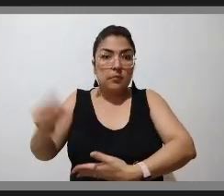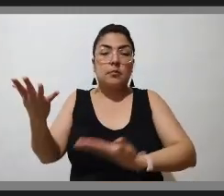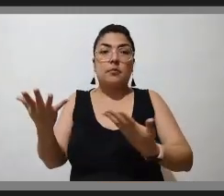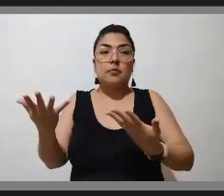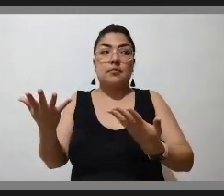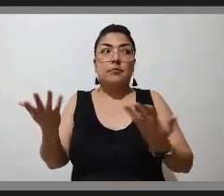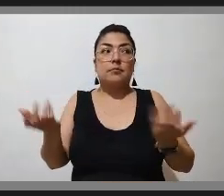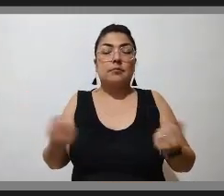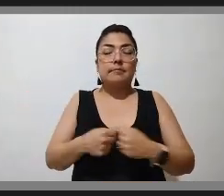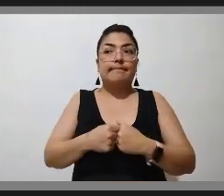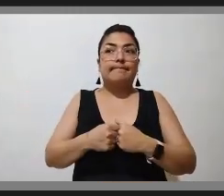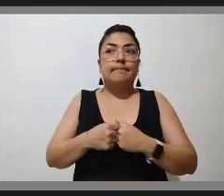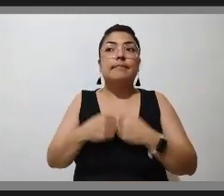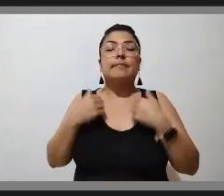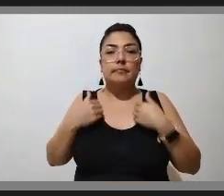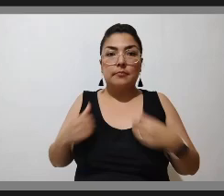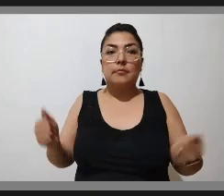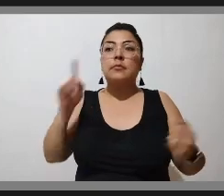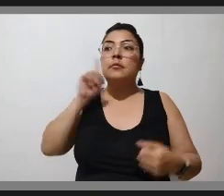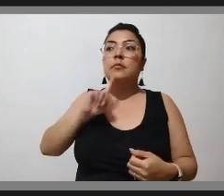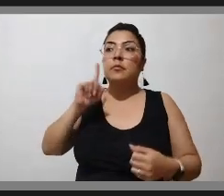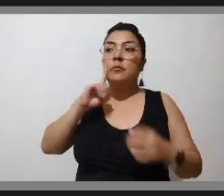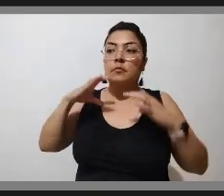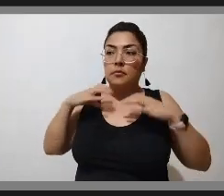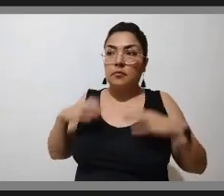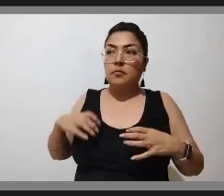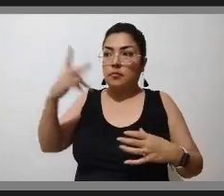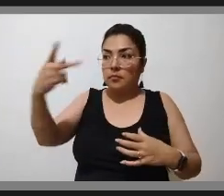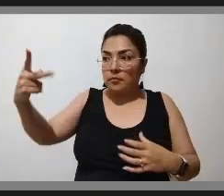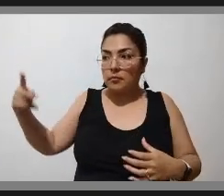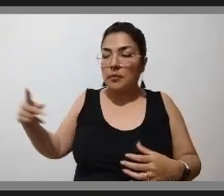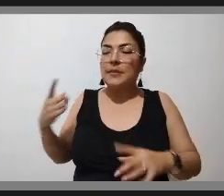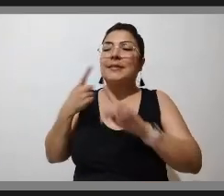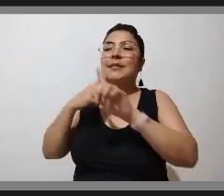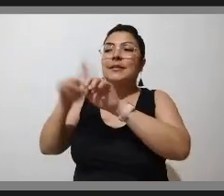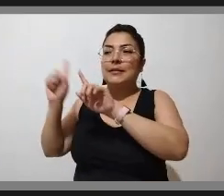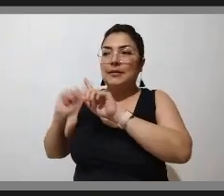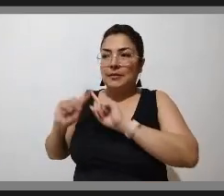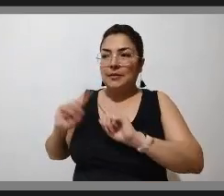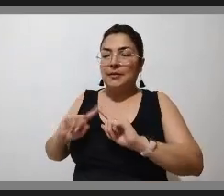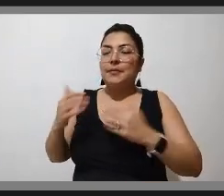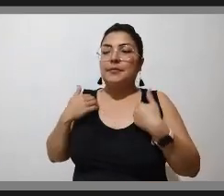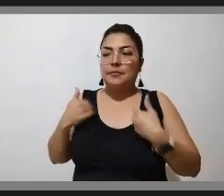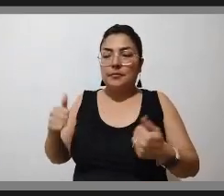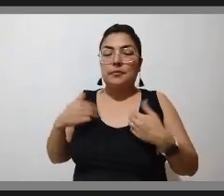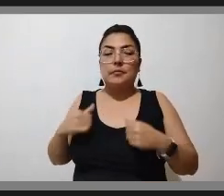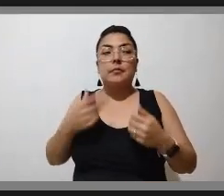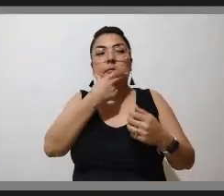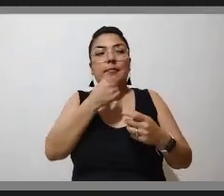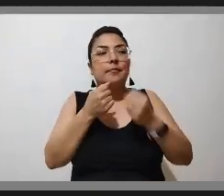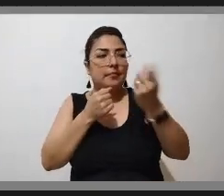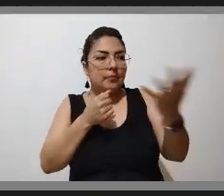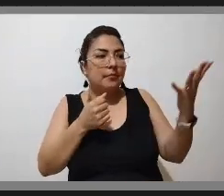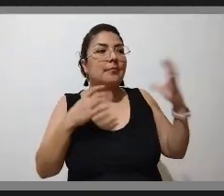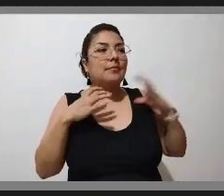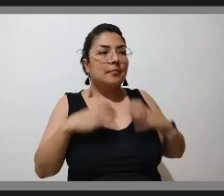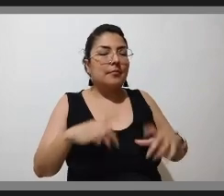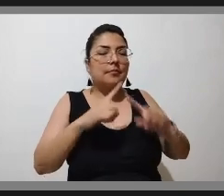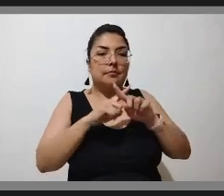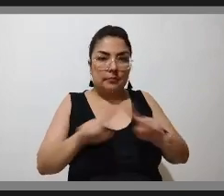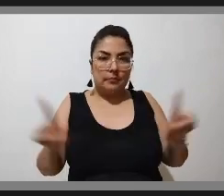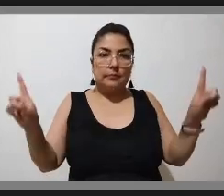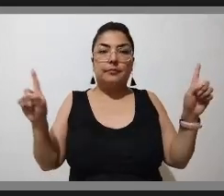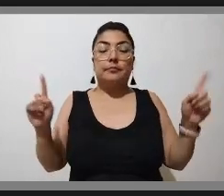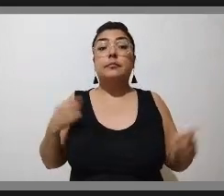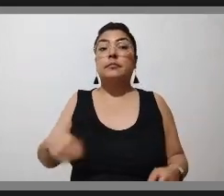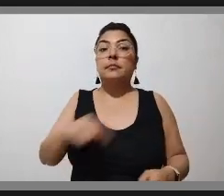paternidad. Sin embargo, las necesidades fisiológicas de las mujeres son diferentes. Entonces, partiendo de esas diferencias,